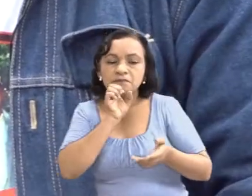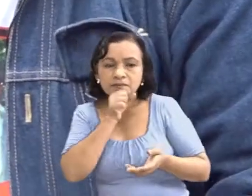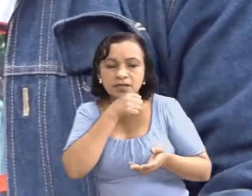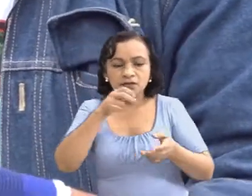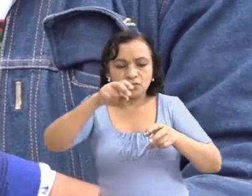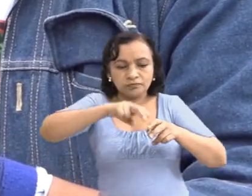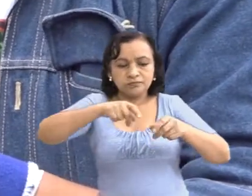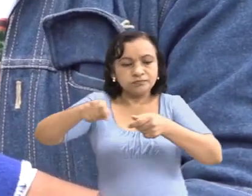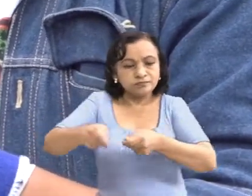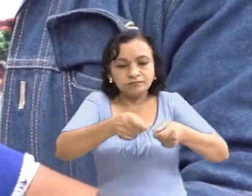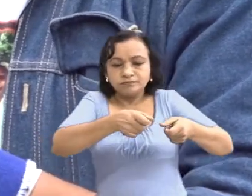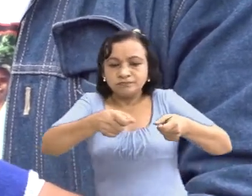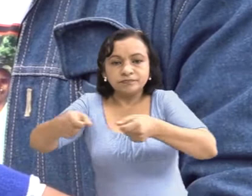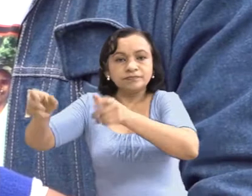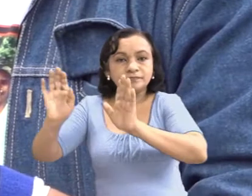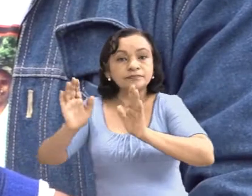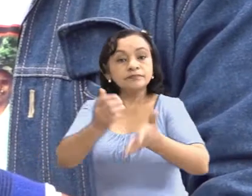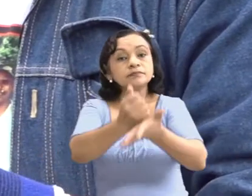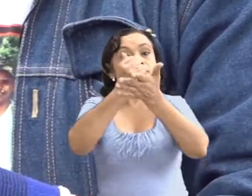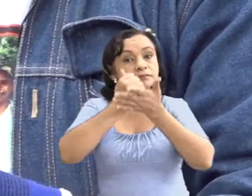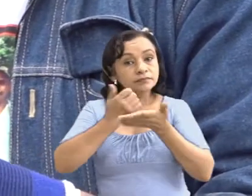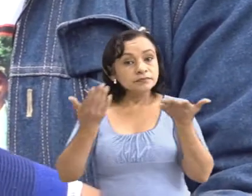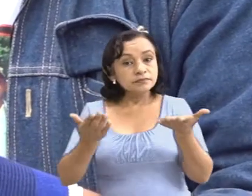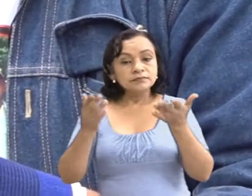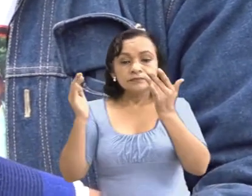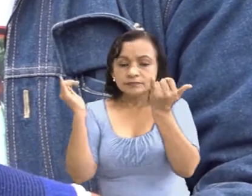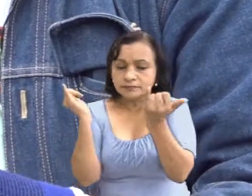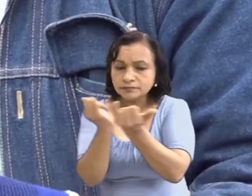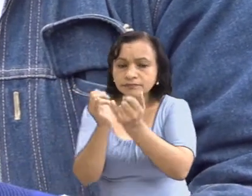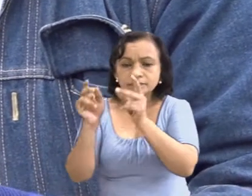edad. Entonces, eso nosotros nos conlleva a que la